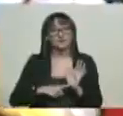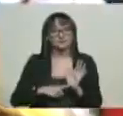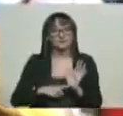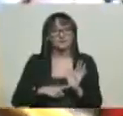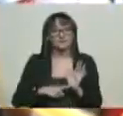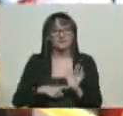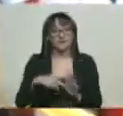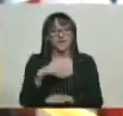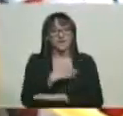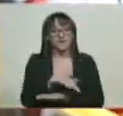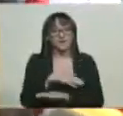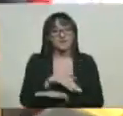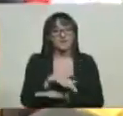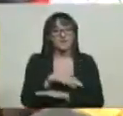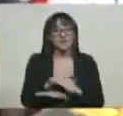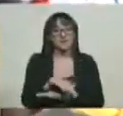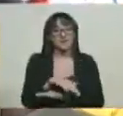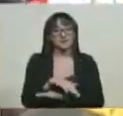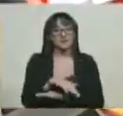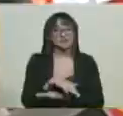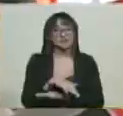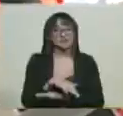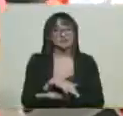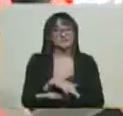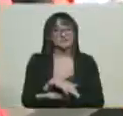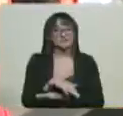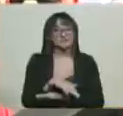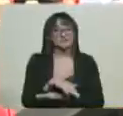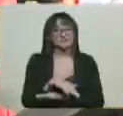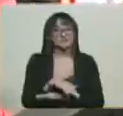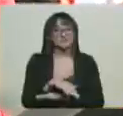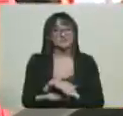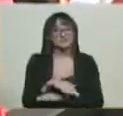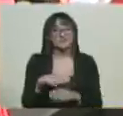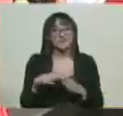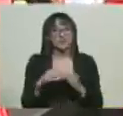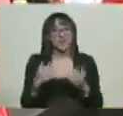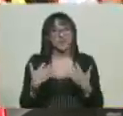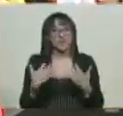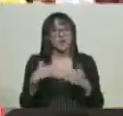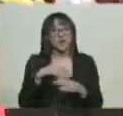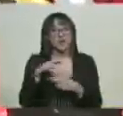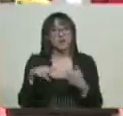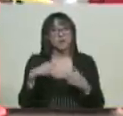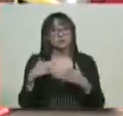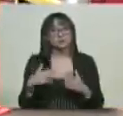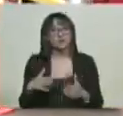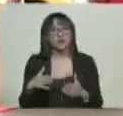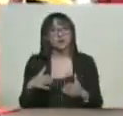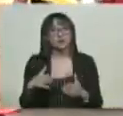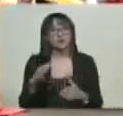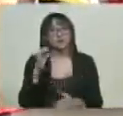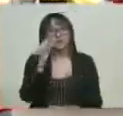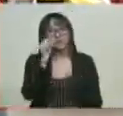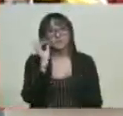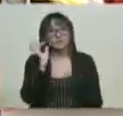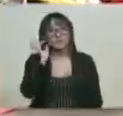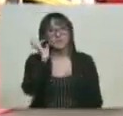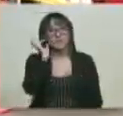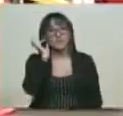esta avenida victoriosa, nosotros, los revolucionarios, las